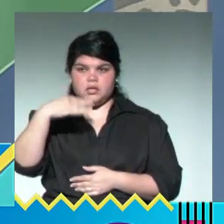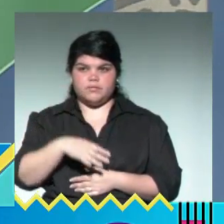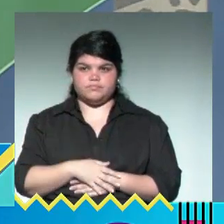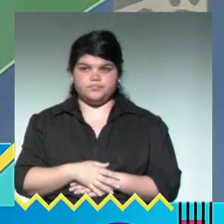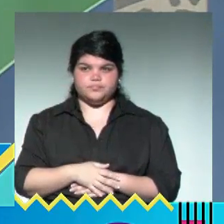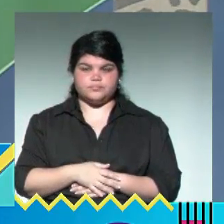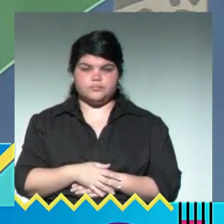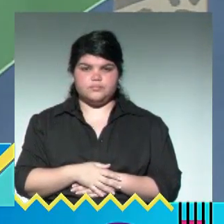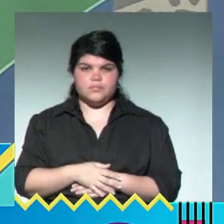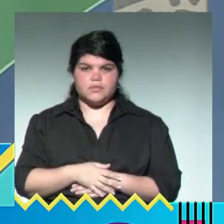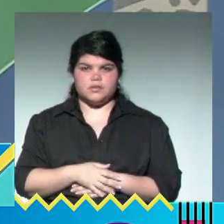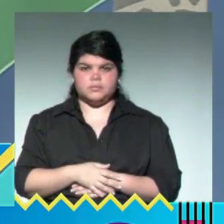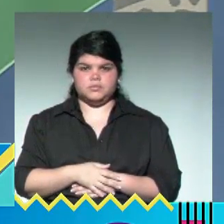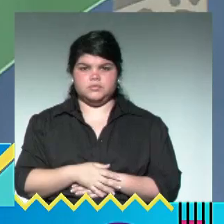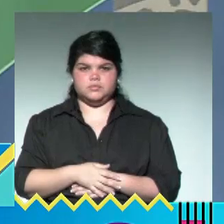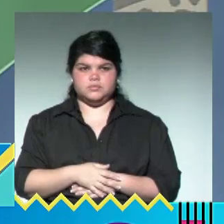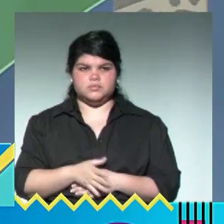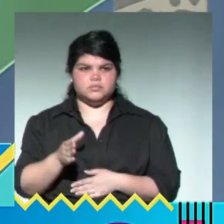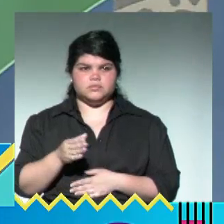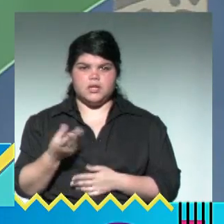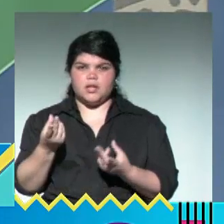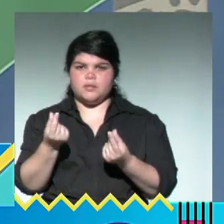financiero, no primario, de entre 5 y